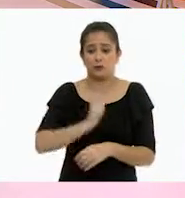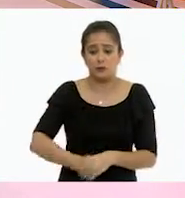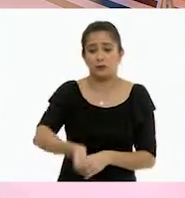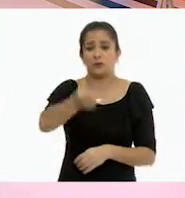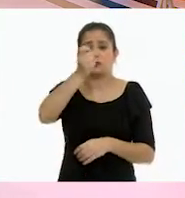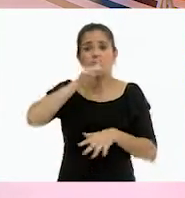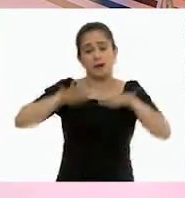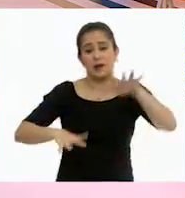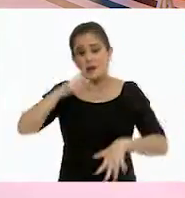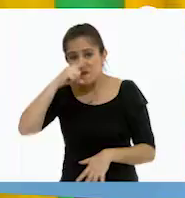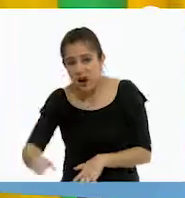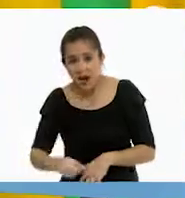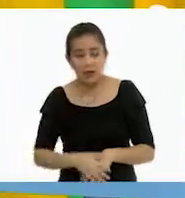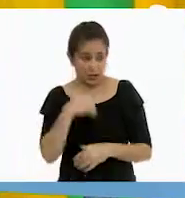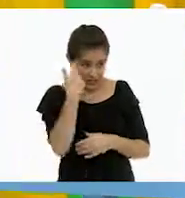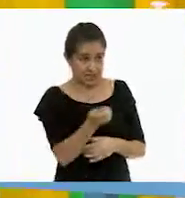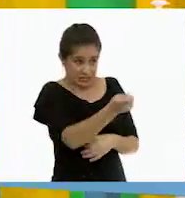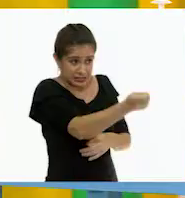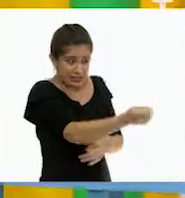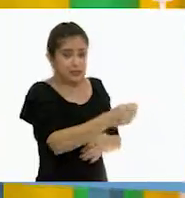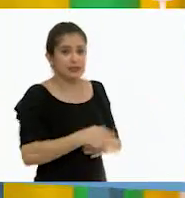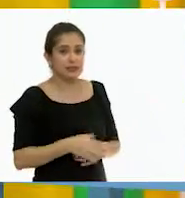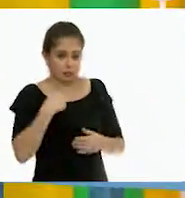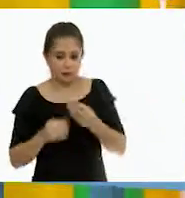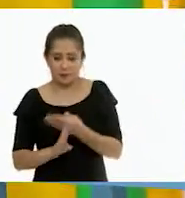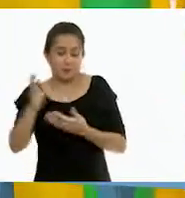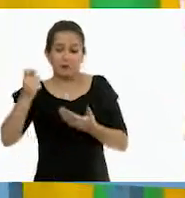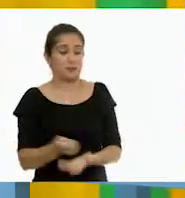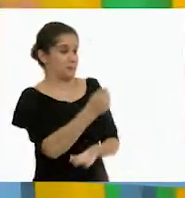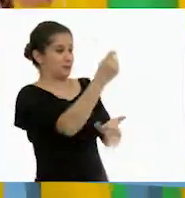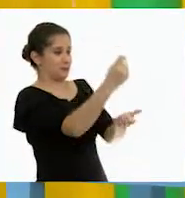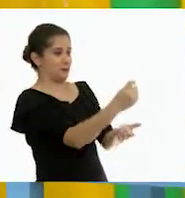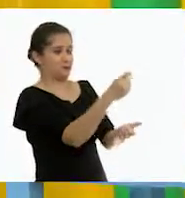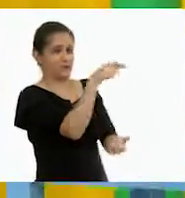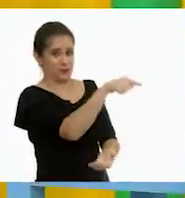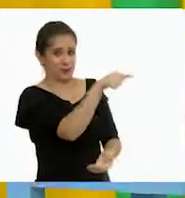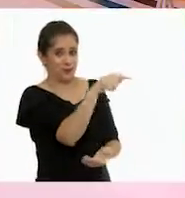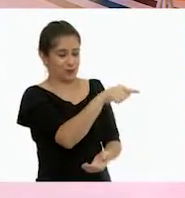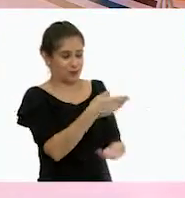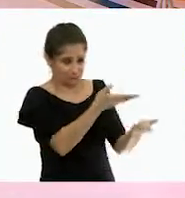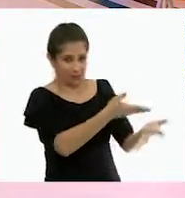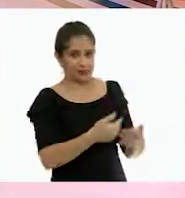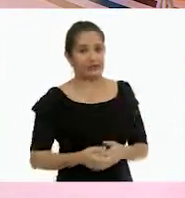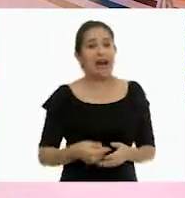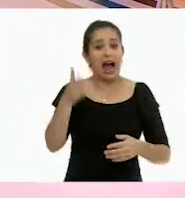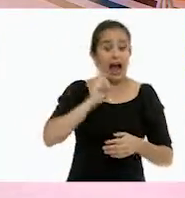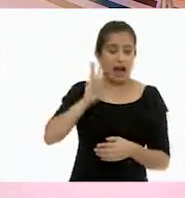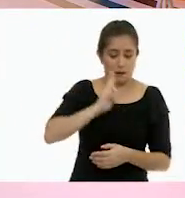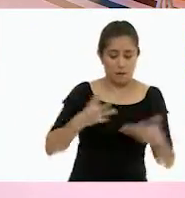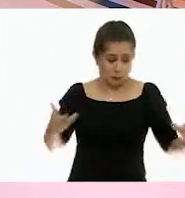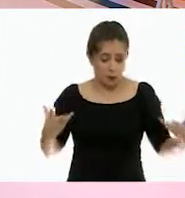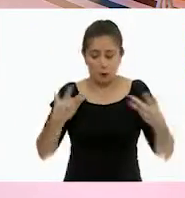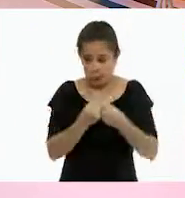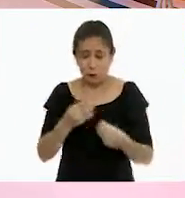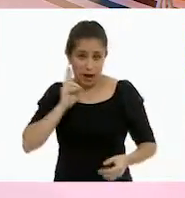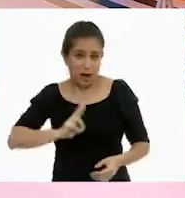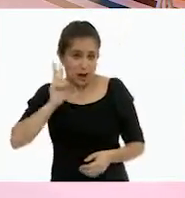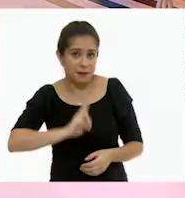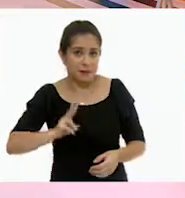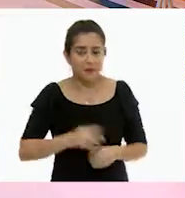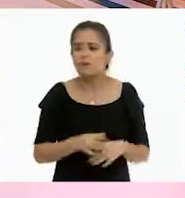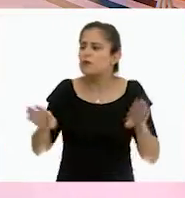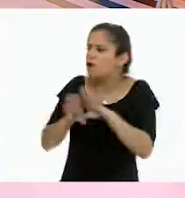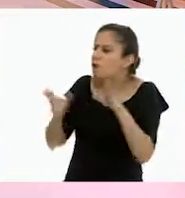este para mí? Ese lo acabo de aparecer, ¿no viste? Ahí lo aparecí. Es para ti. Vamos a intentarlo juntos. ¿Listo? Pero fíjate. A ver,